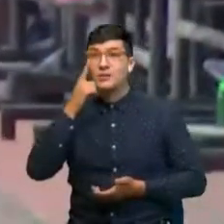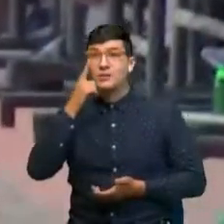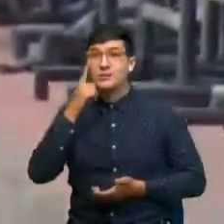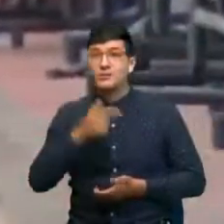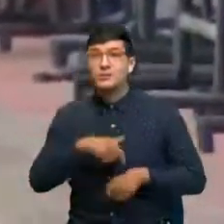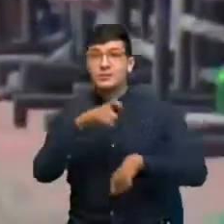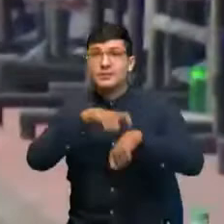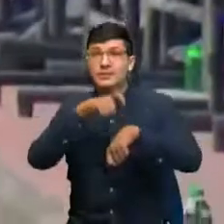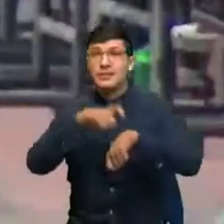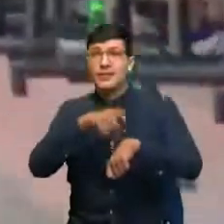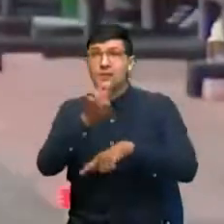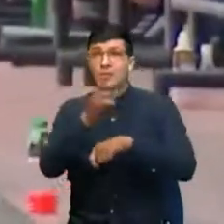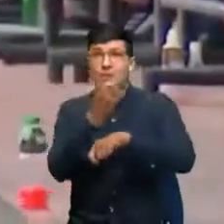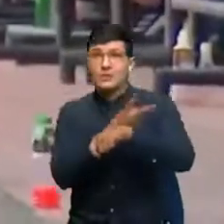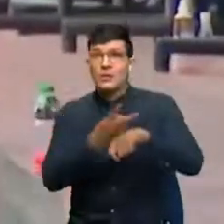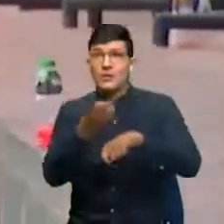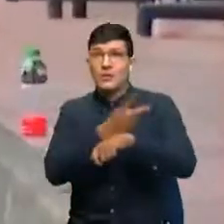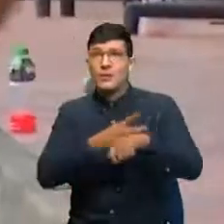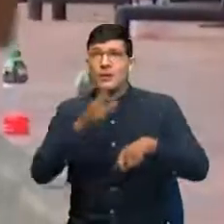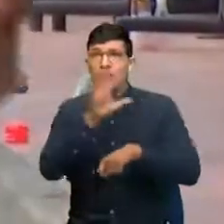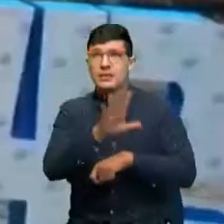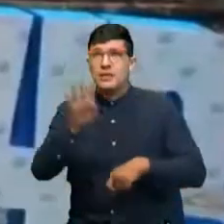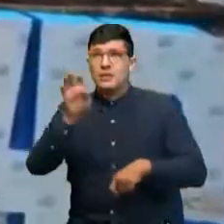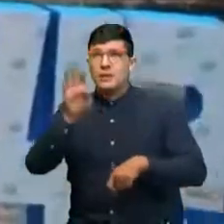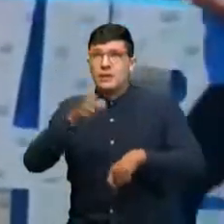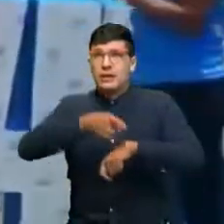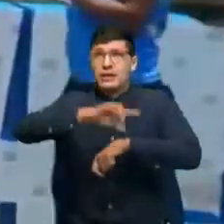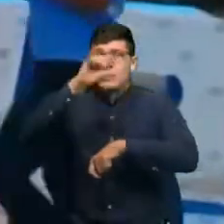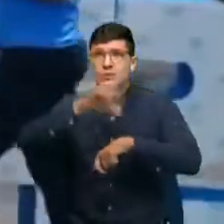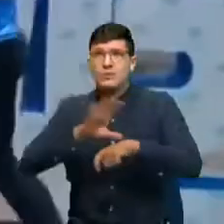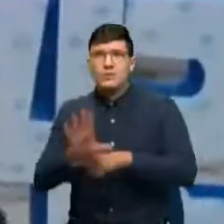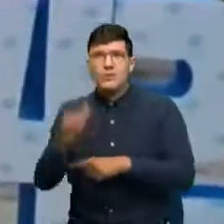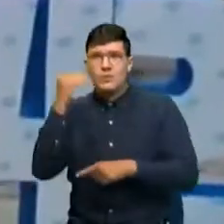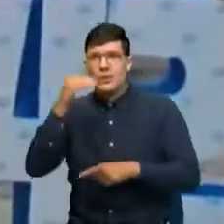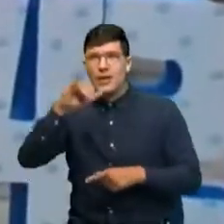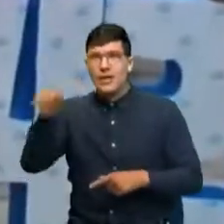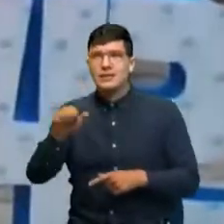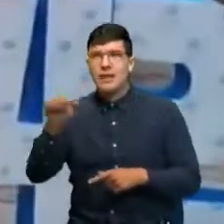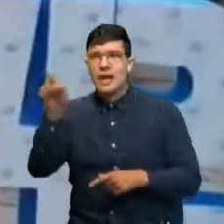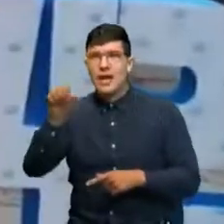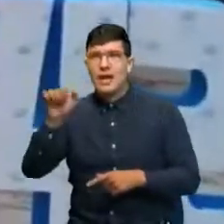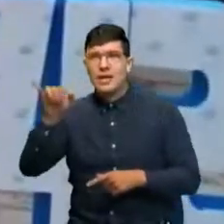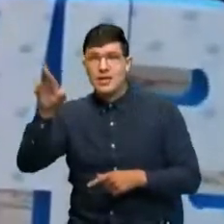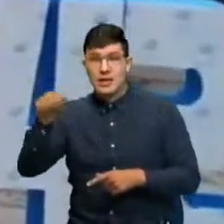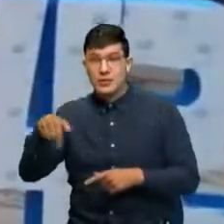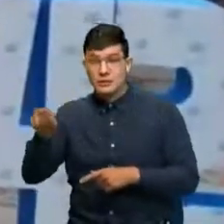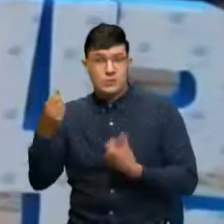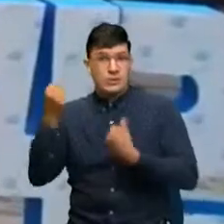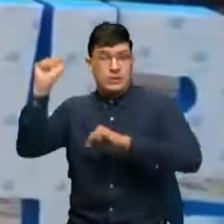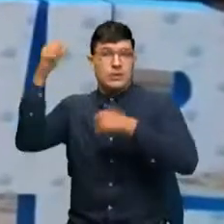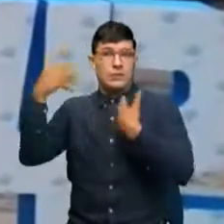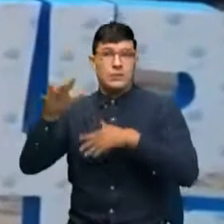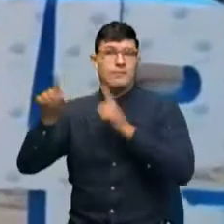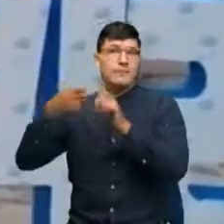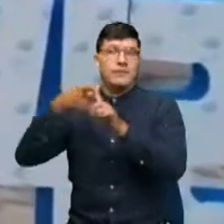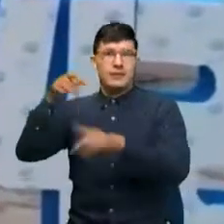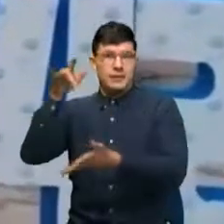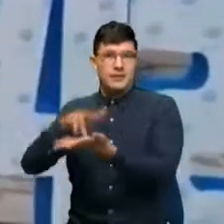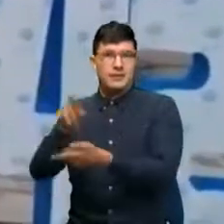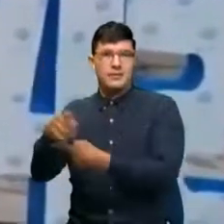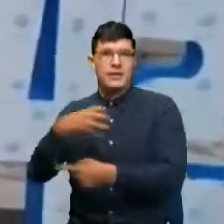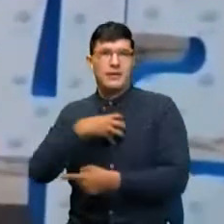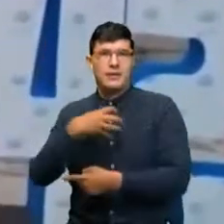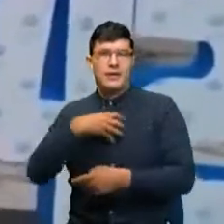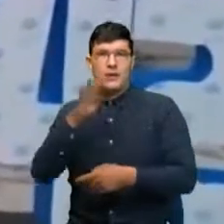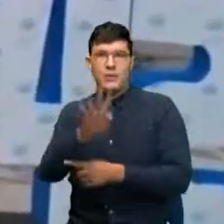Con un tiempo de 2 horas y 59 minutos, Yajaira Rubio se subió a lo más alto del podio en su primera participación en una